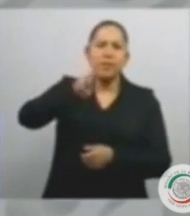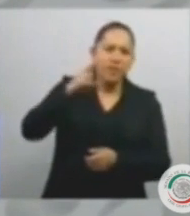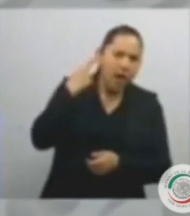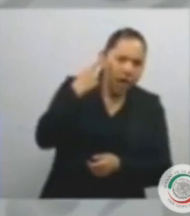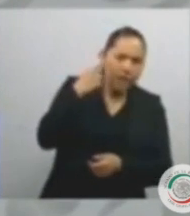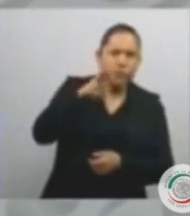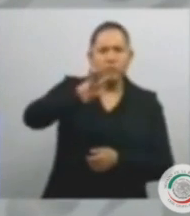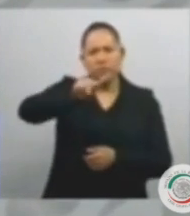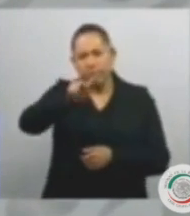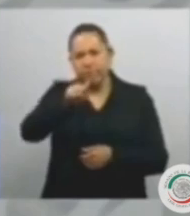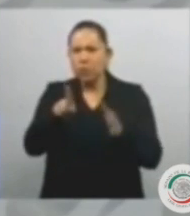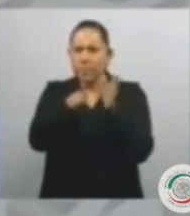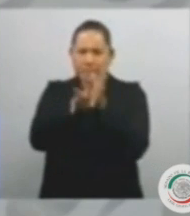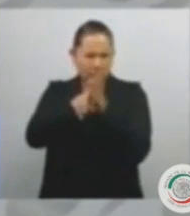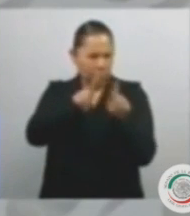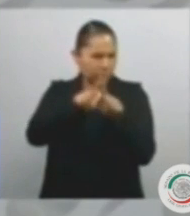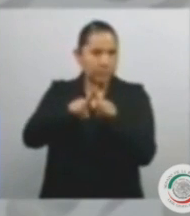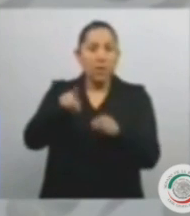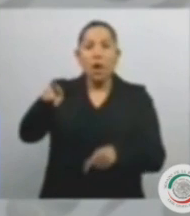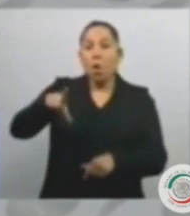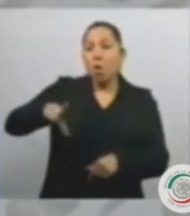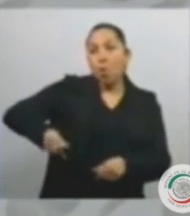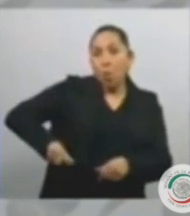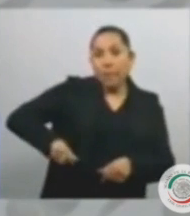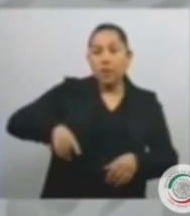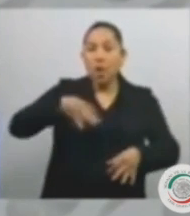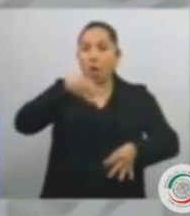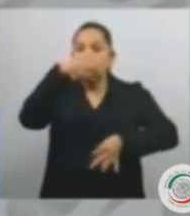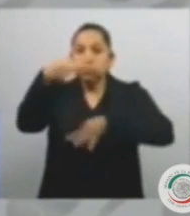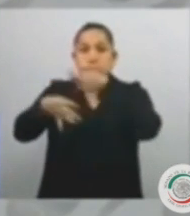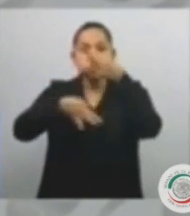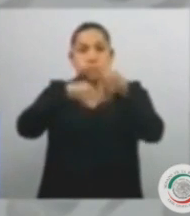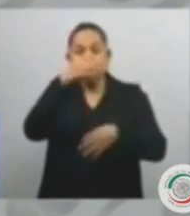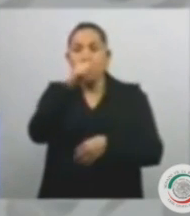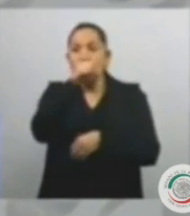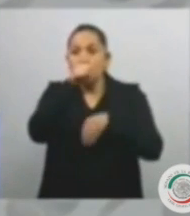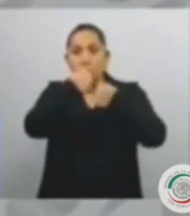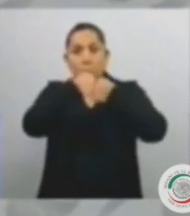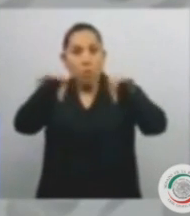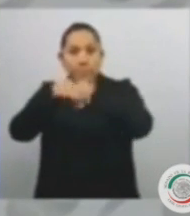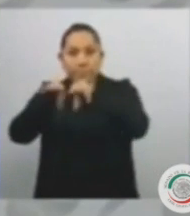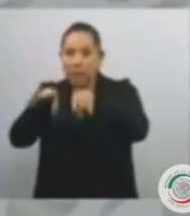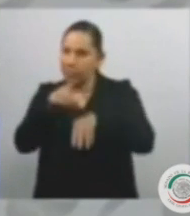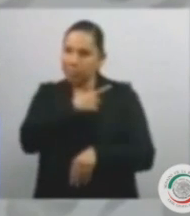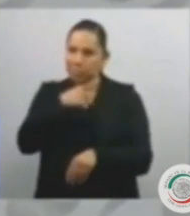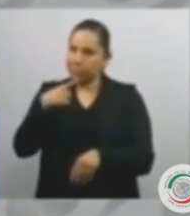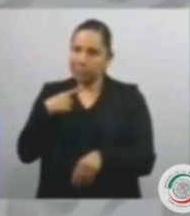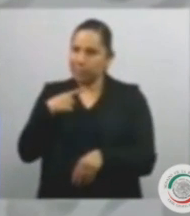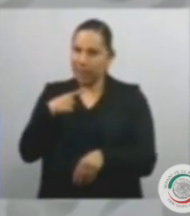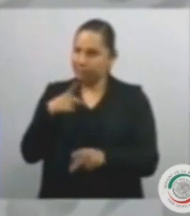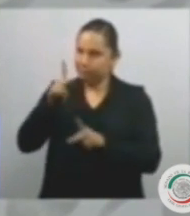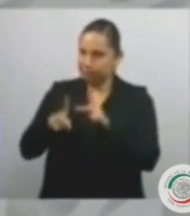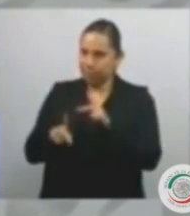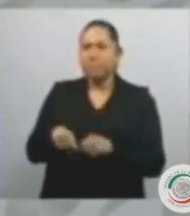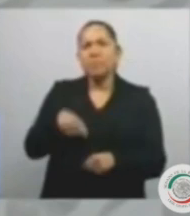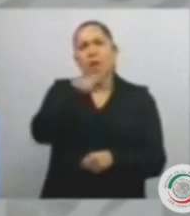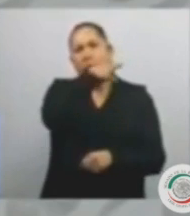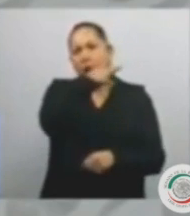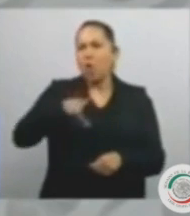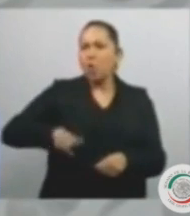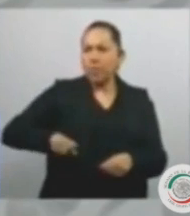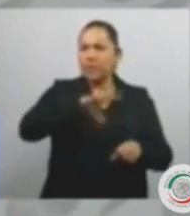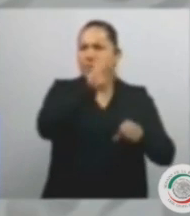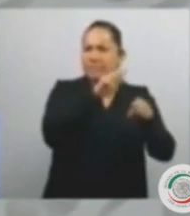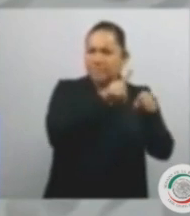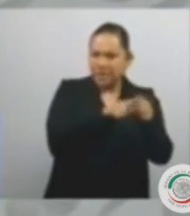comunicación social de toda propaganda gubernamental, tanto de los poderes federales como de las entidades federativas, así como de